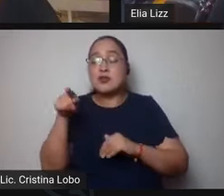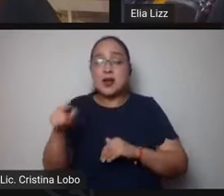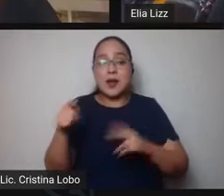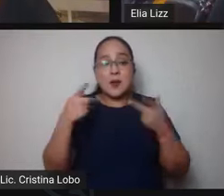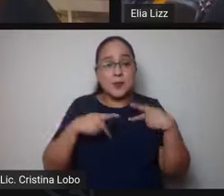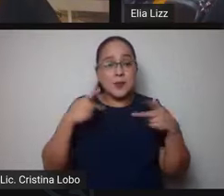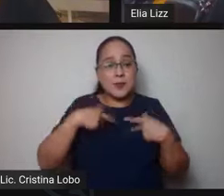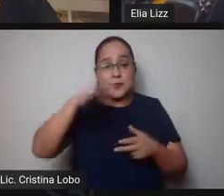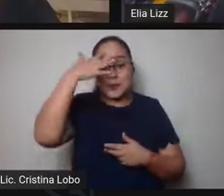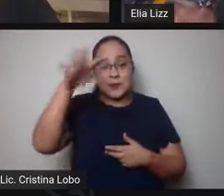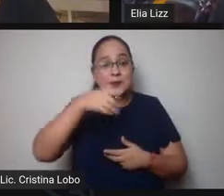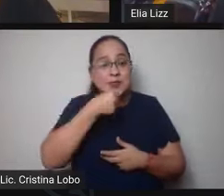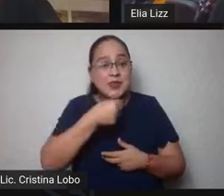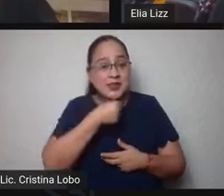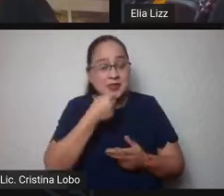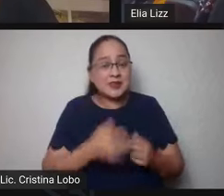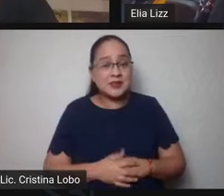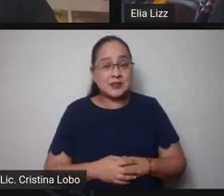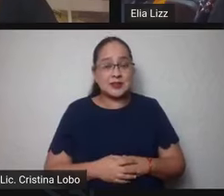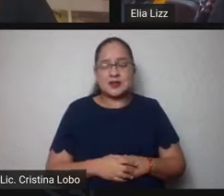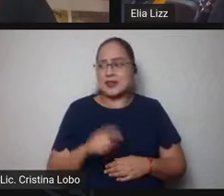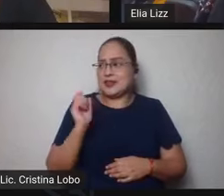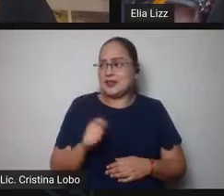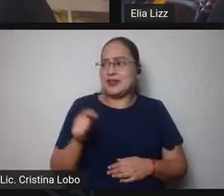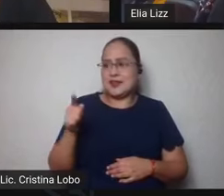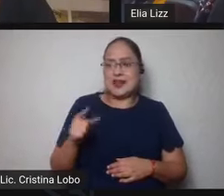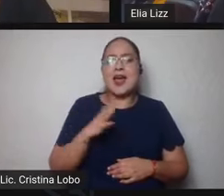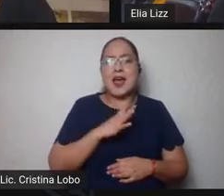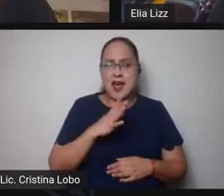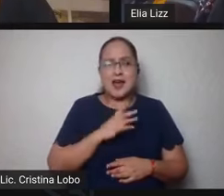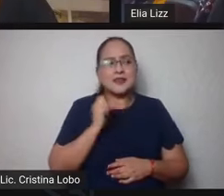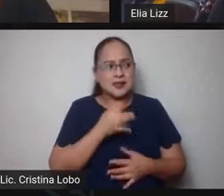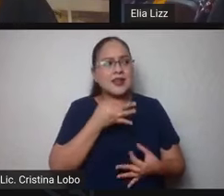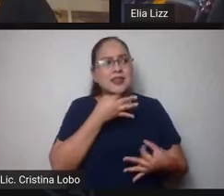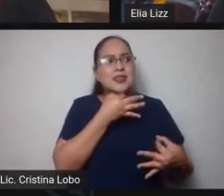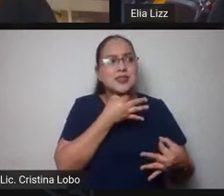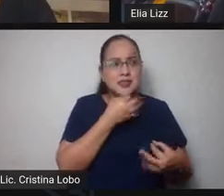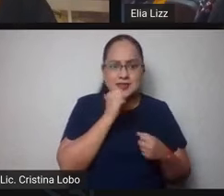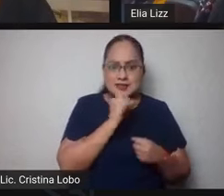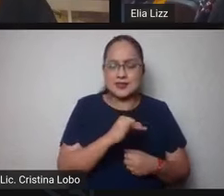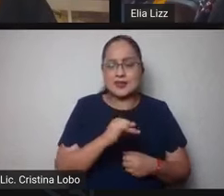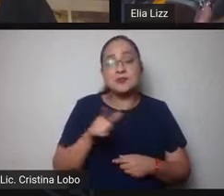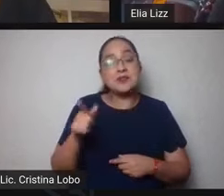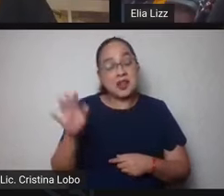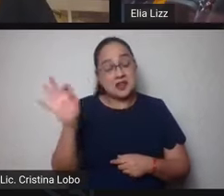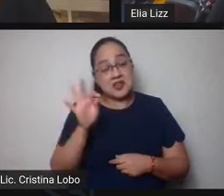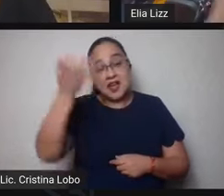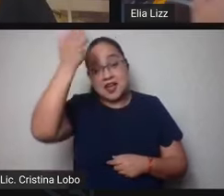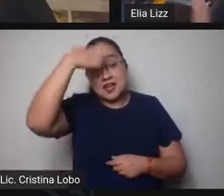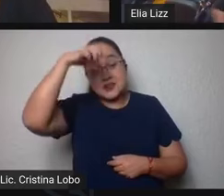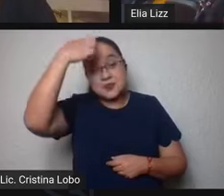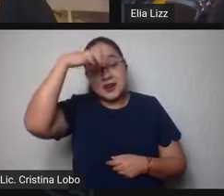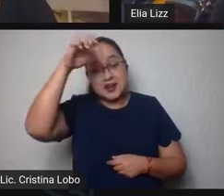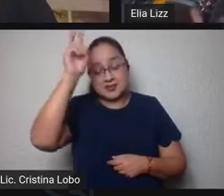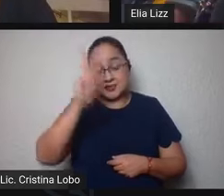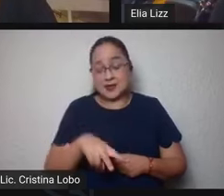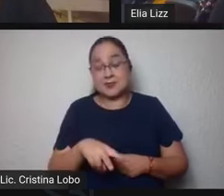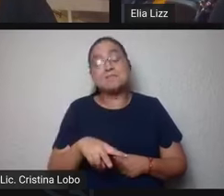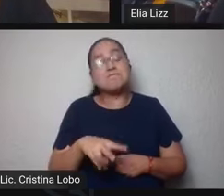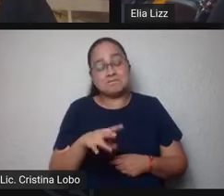mayor. Y significa entonces que sí tienen atracción, que de alguna manera la experiencia que están ahí es lo que debe de